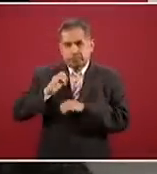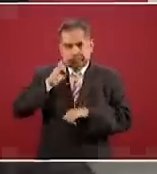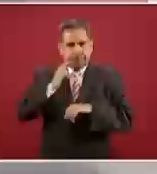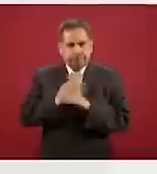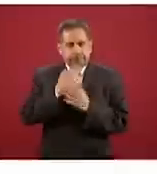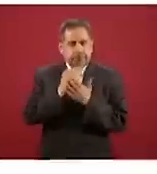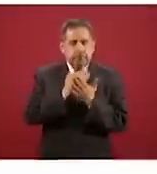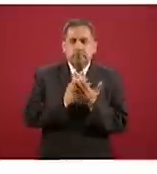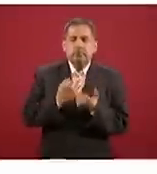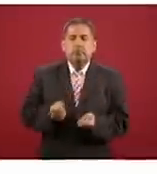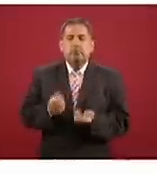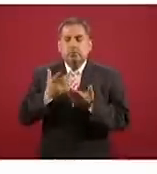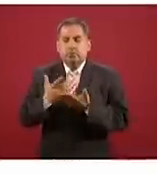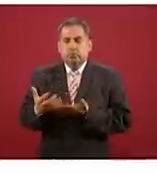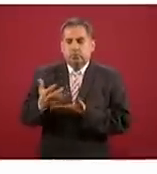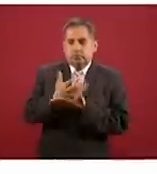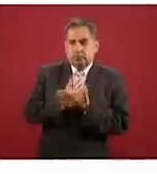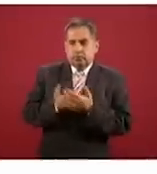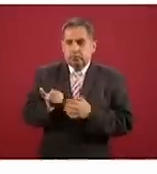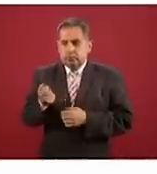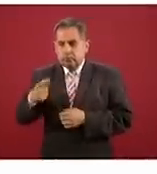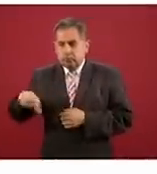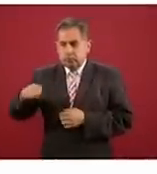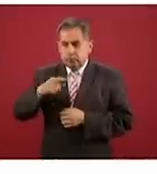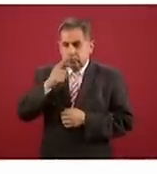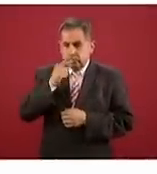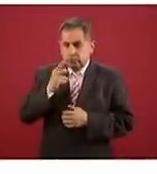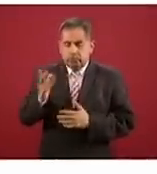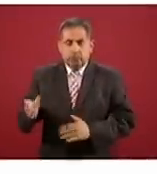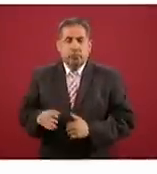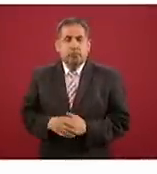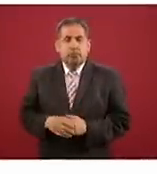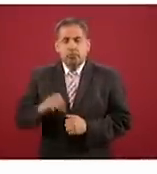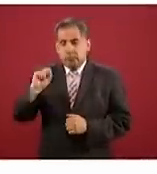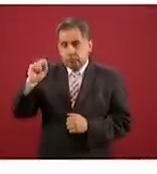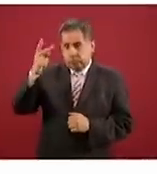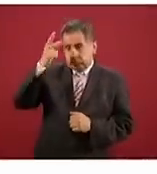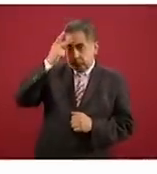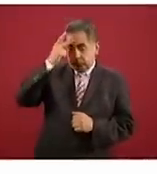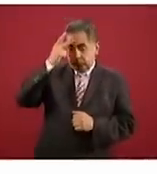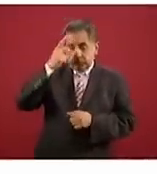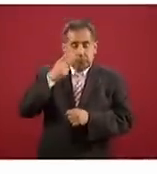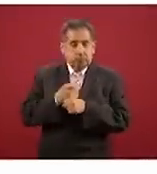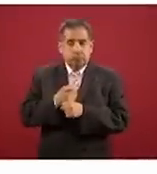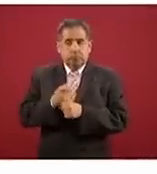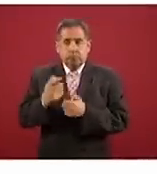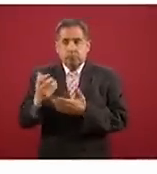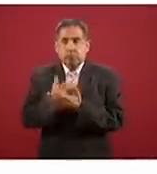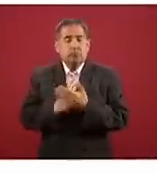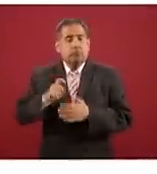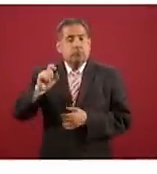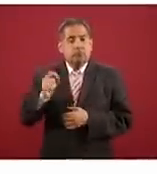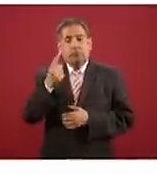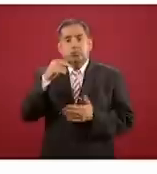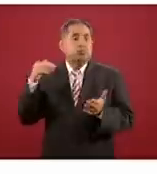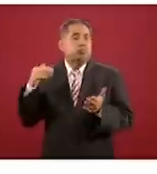Secretariado Ejecutivo del Sistema Nacional de Seguridad Pública. San Luis Potosí es el máximo con